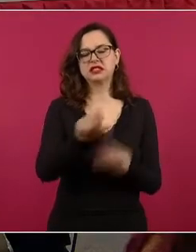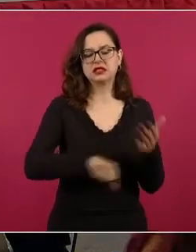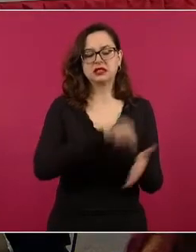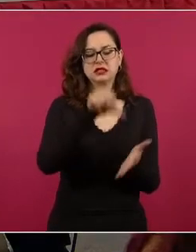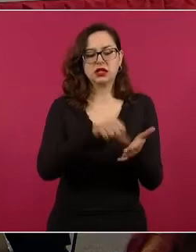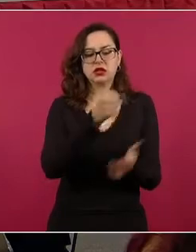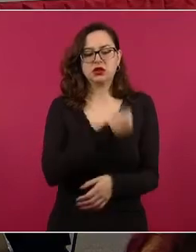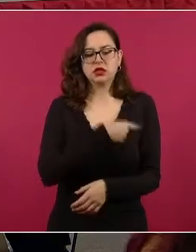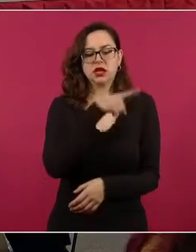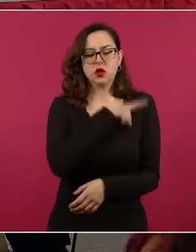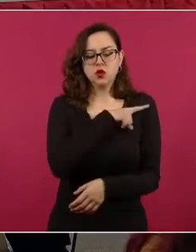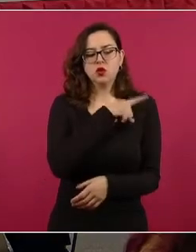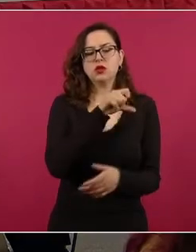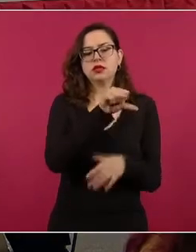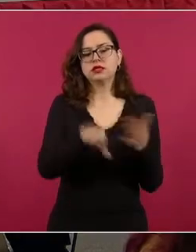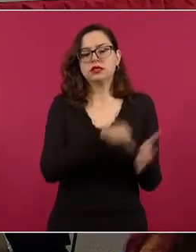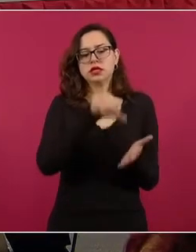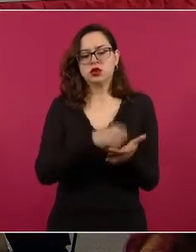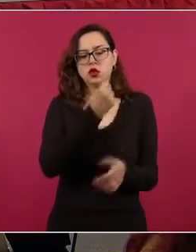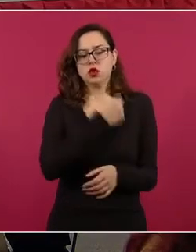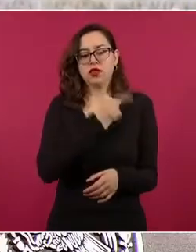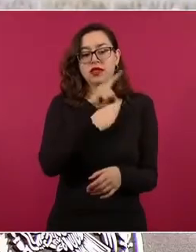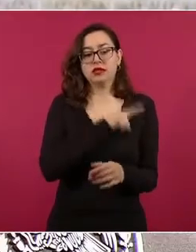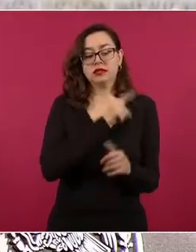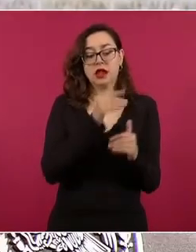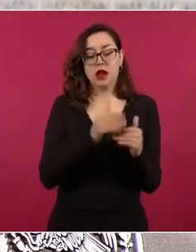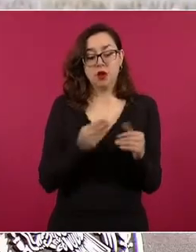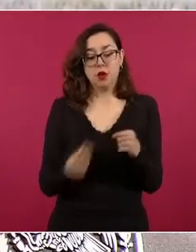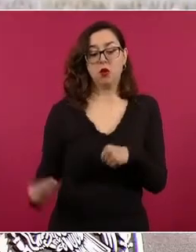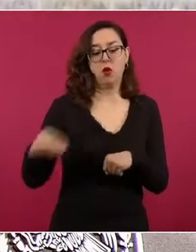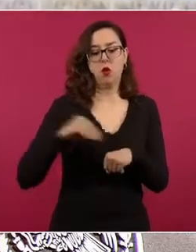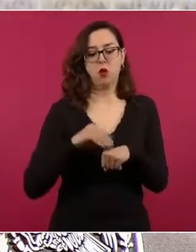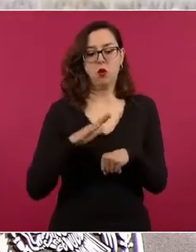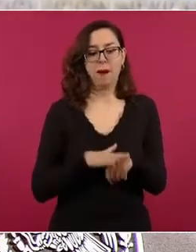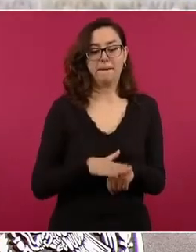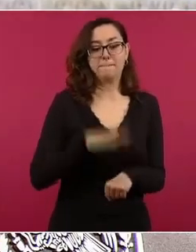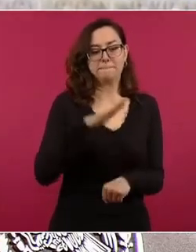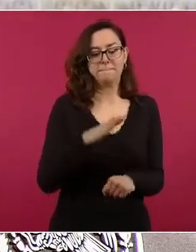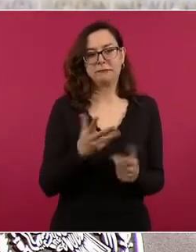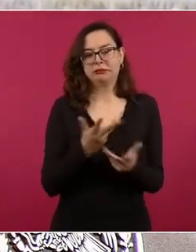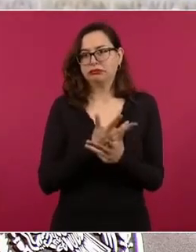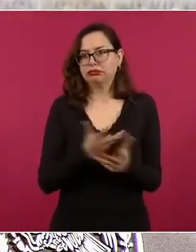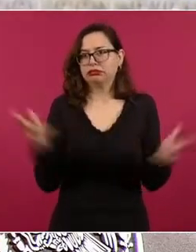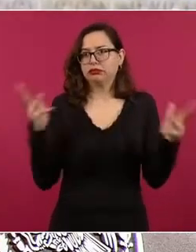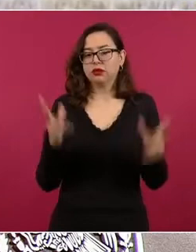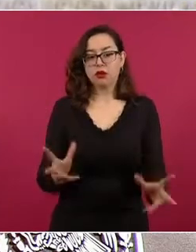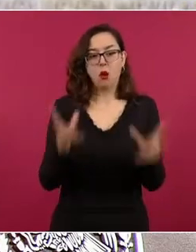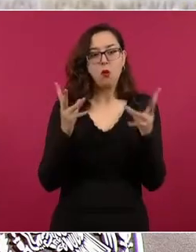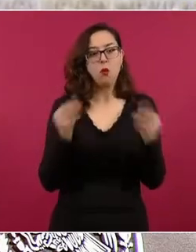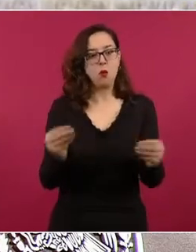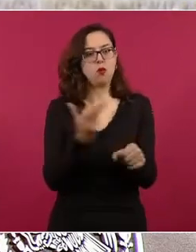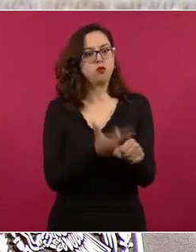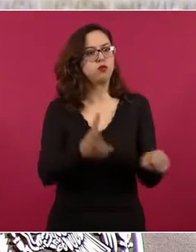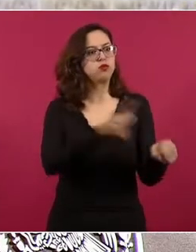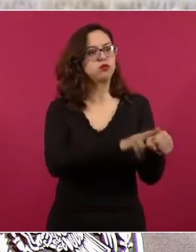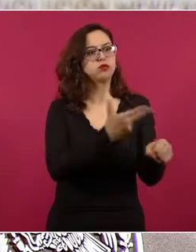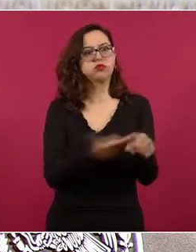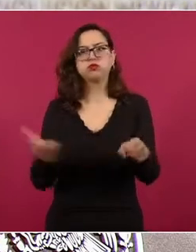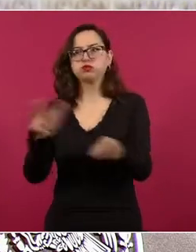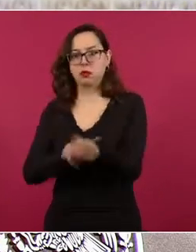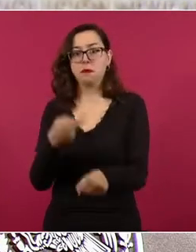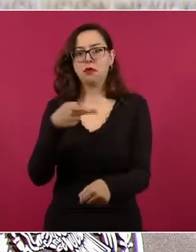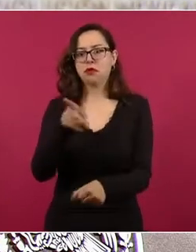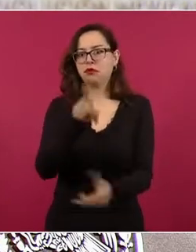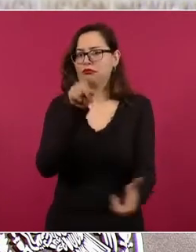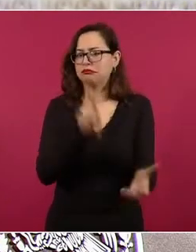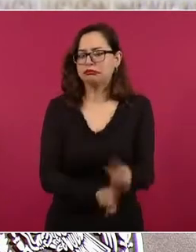servicios ampliados. Es la verdad una infraestructura muy grande, pero con enormes carencias a la vez. Sobre el hallazgo, de los